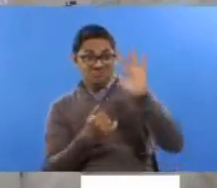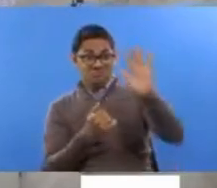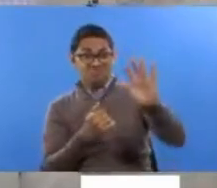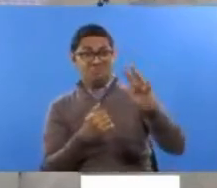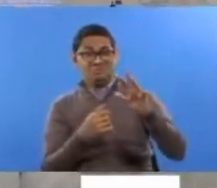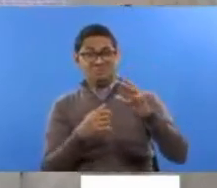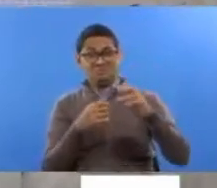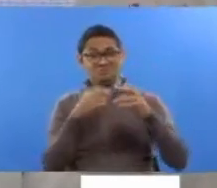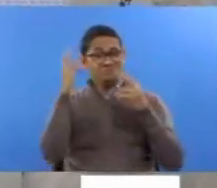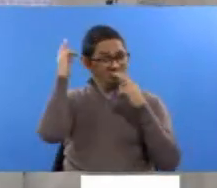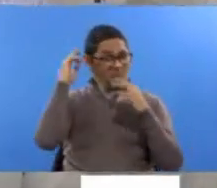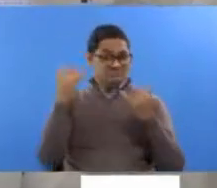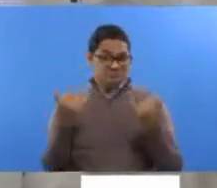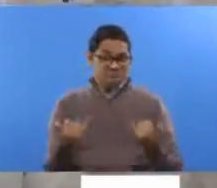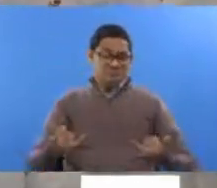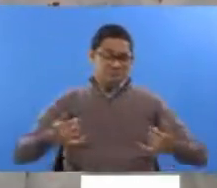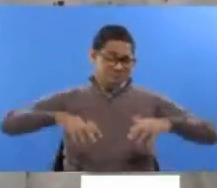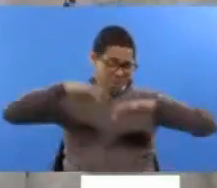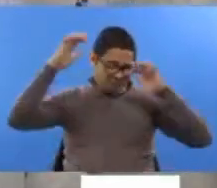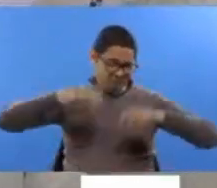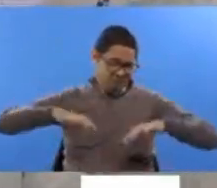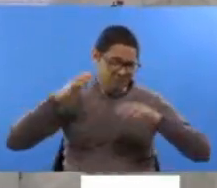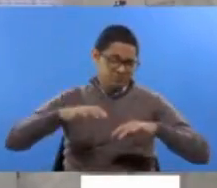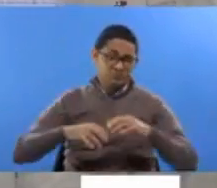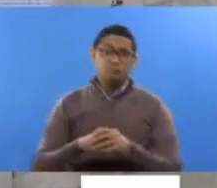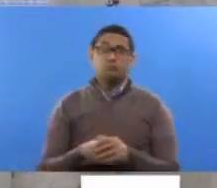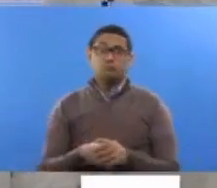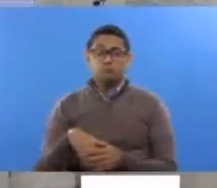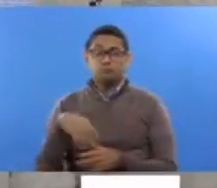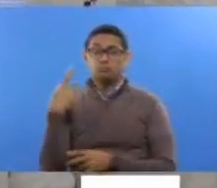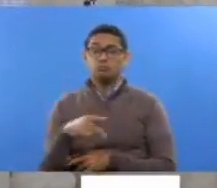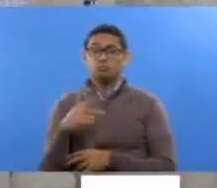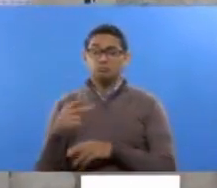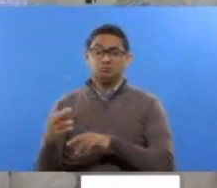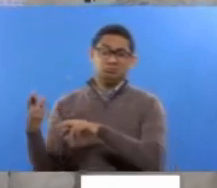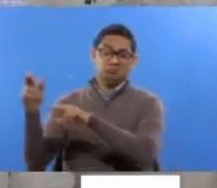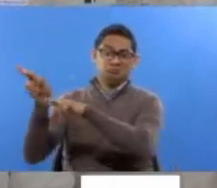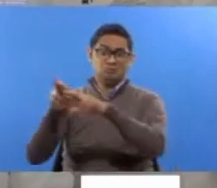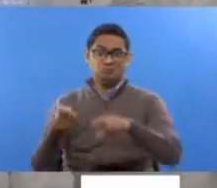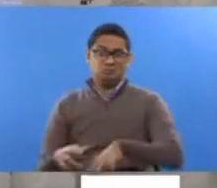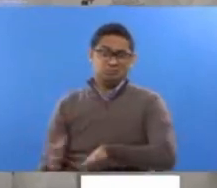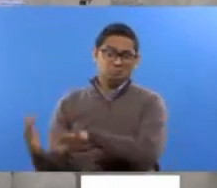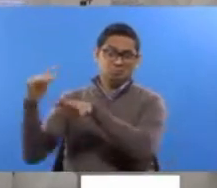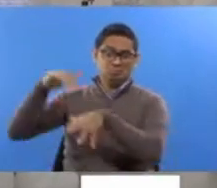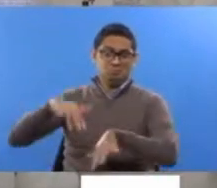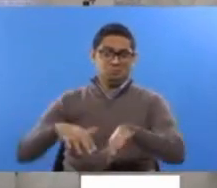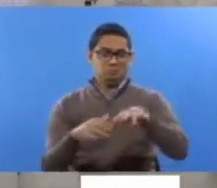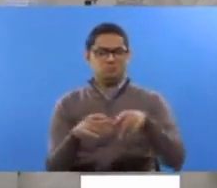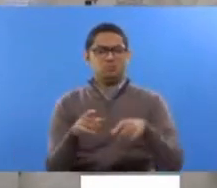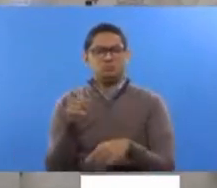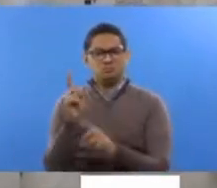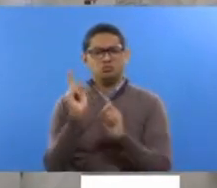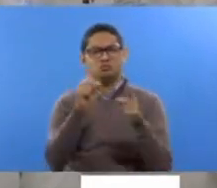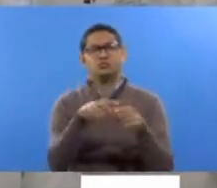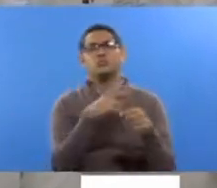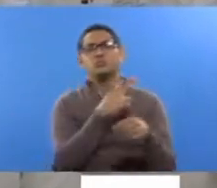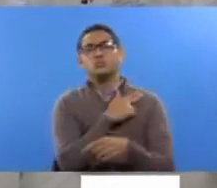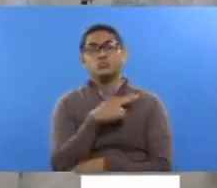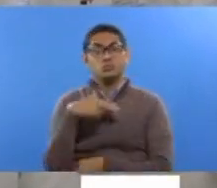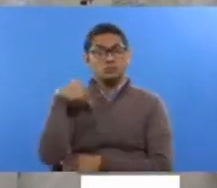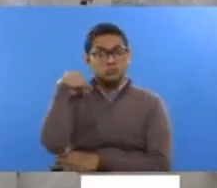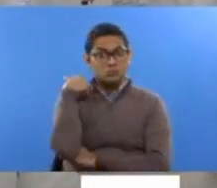especialmente lluviosa, es sumamente riesgoso. Yo he estado en esa comarca, por ejemplo, La Nove,